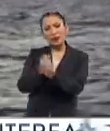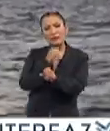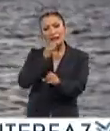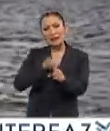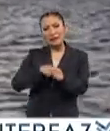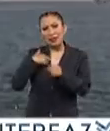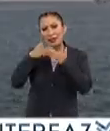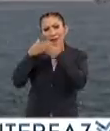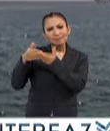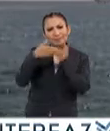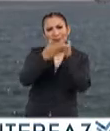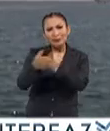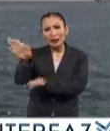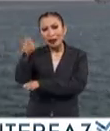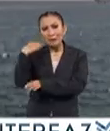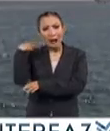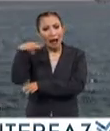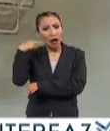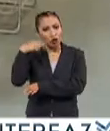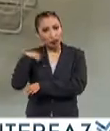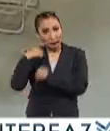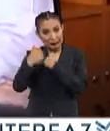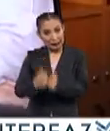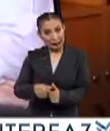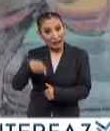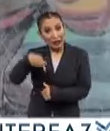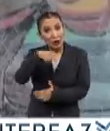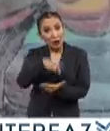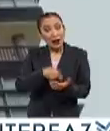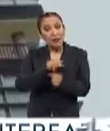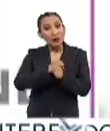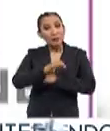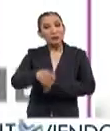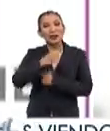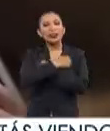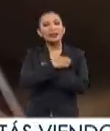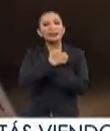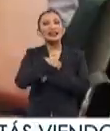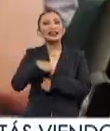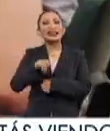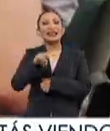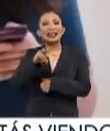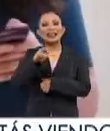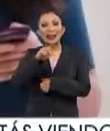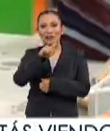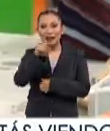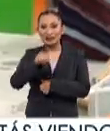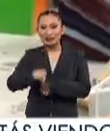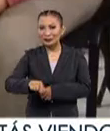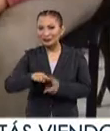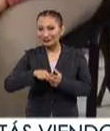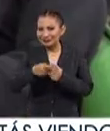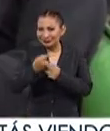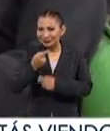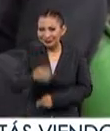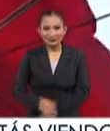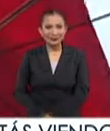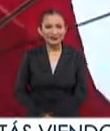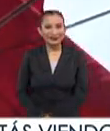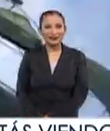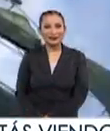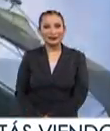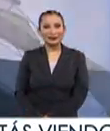Festival de Velas en Veracruz. No te muevas de tu lugar, porque lo mejor de la información en educación está aquí en Interfaz.